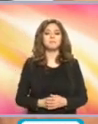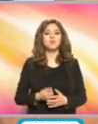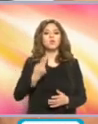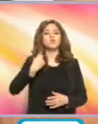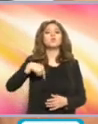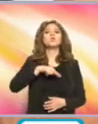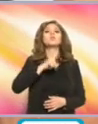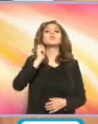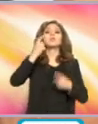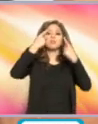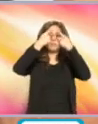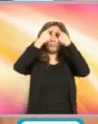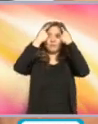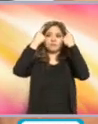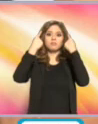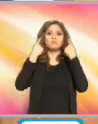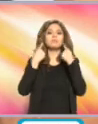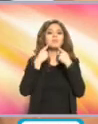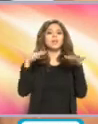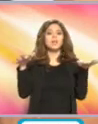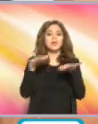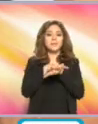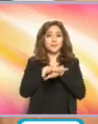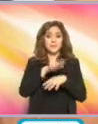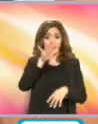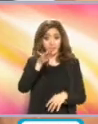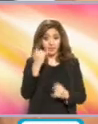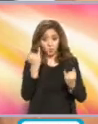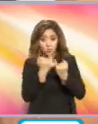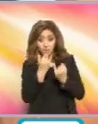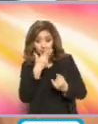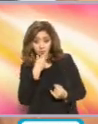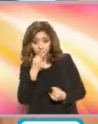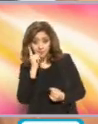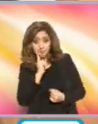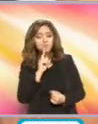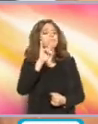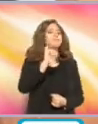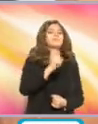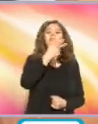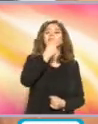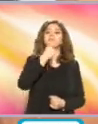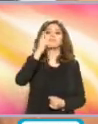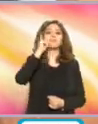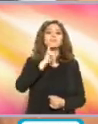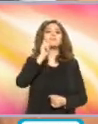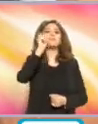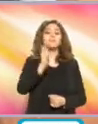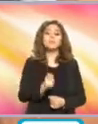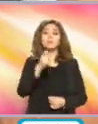mejorar mucho el contorno de nuestra cara. Ok, y esto está para hombres y mujeres, ¿verdad? Sí, por supuesto. Hombres y mujeres y no hay